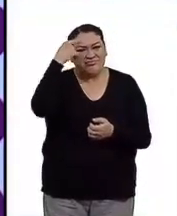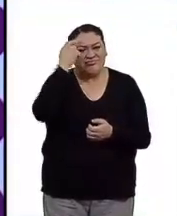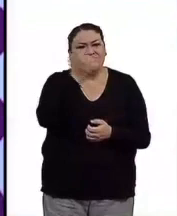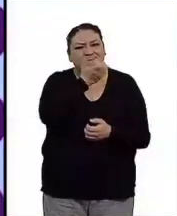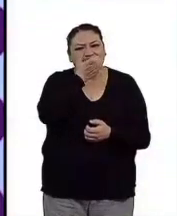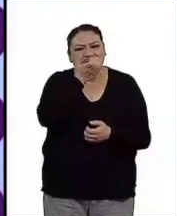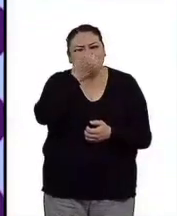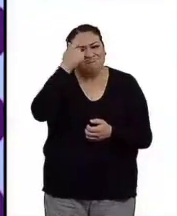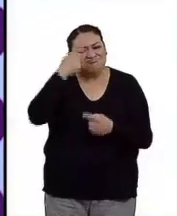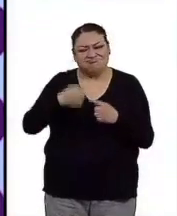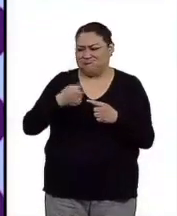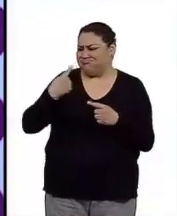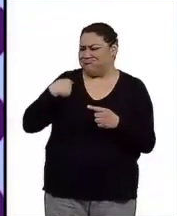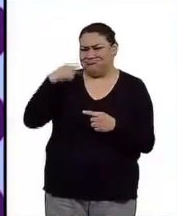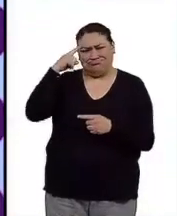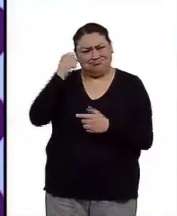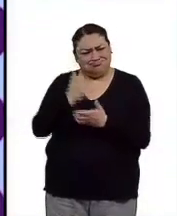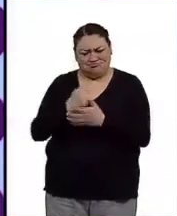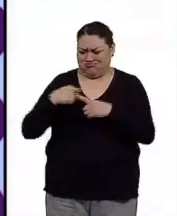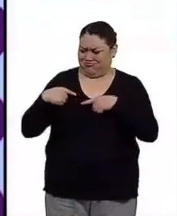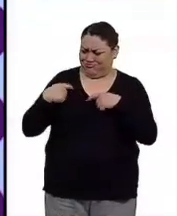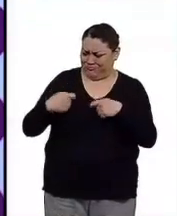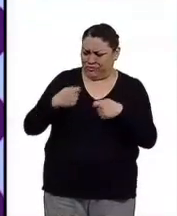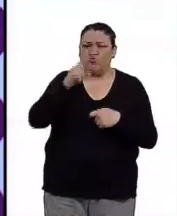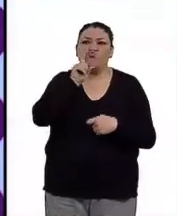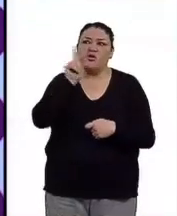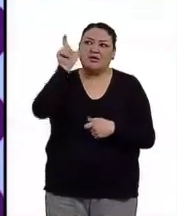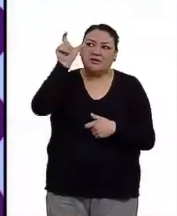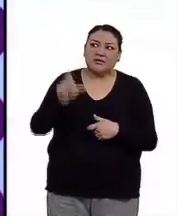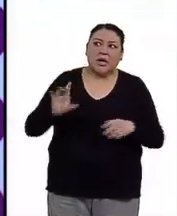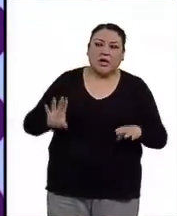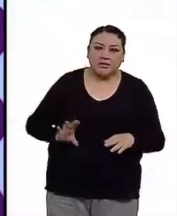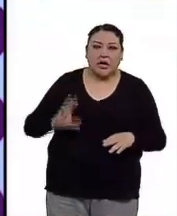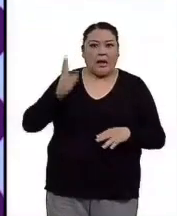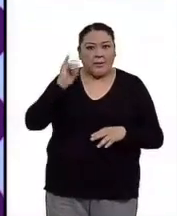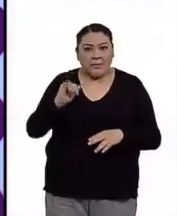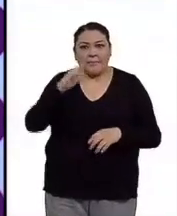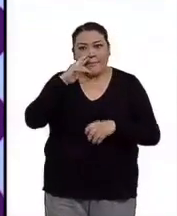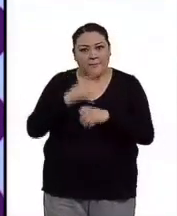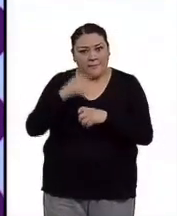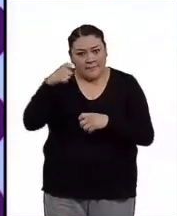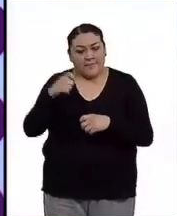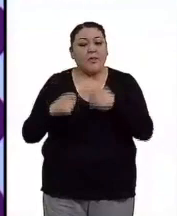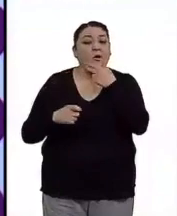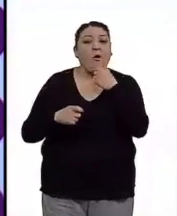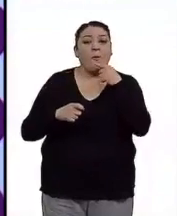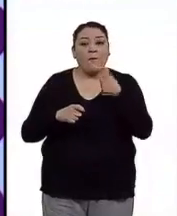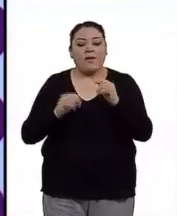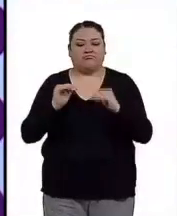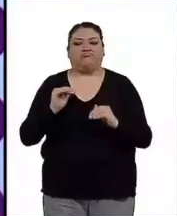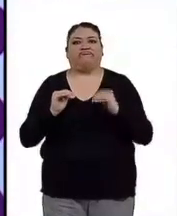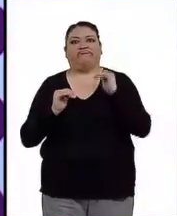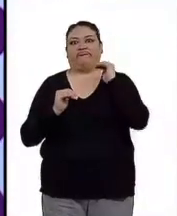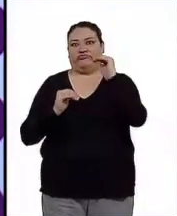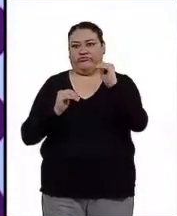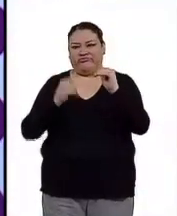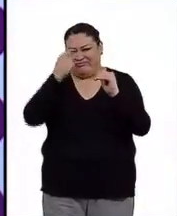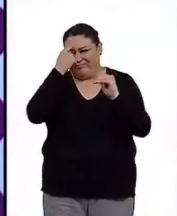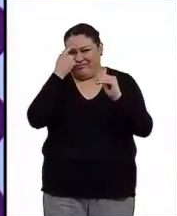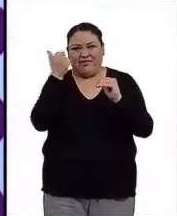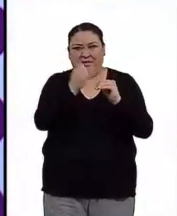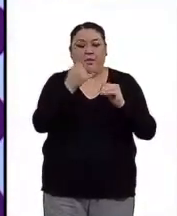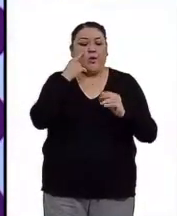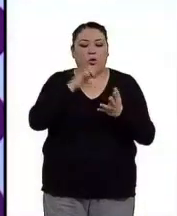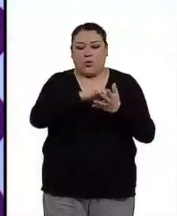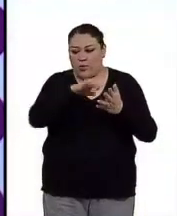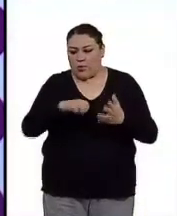sociedad arraigada, ¿no? Del rol de la mujer, de la preeminencia del hombre sobre la mujer, ¿no? Si de repente solo uno de nuestros